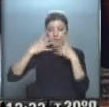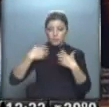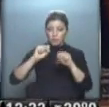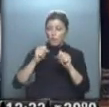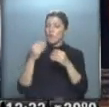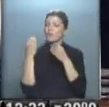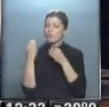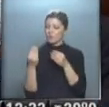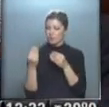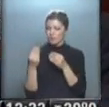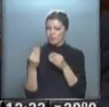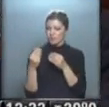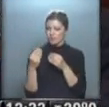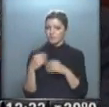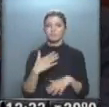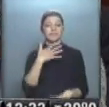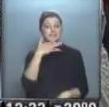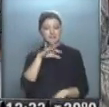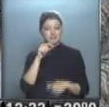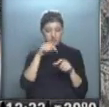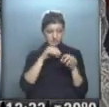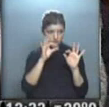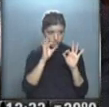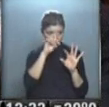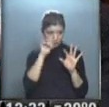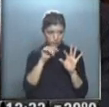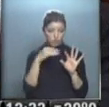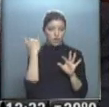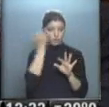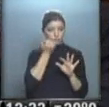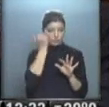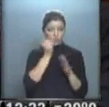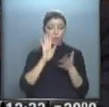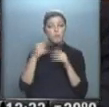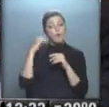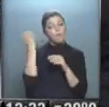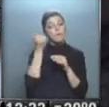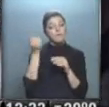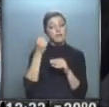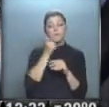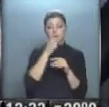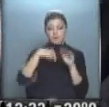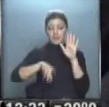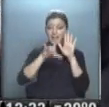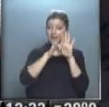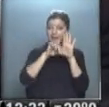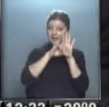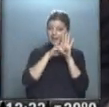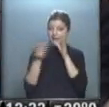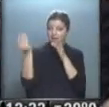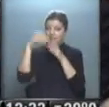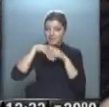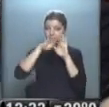ley? Entiendo que gran parte de la pregunta ya fue contestada. Pero es importante señalar, la ley tiene muchas medidas